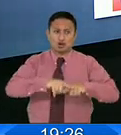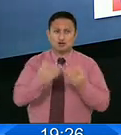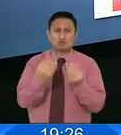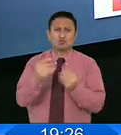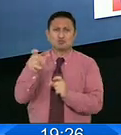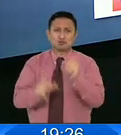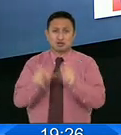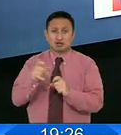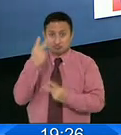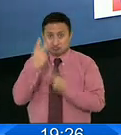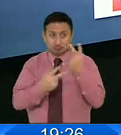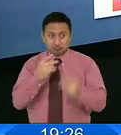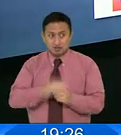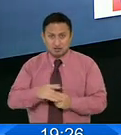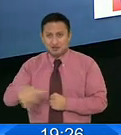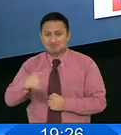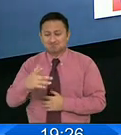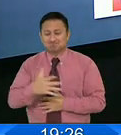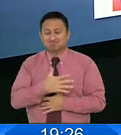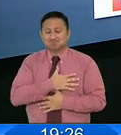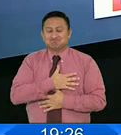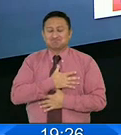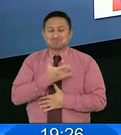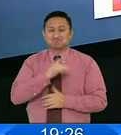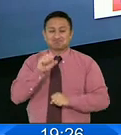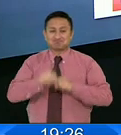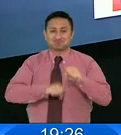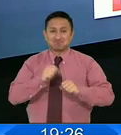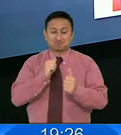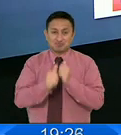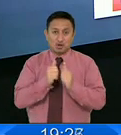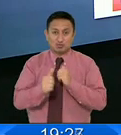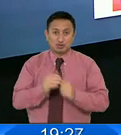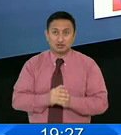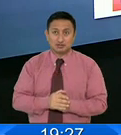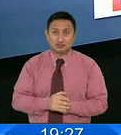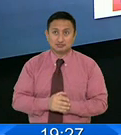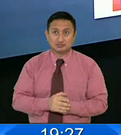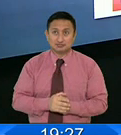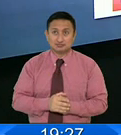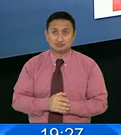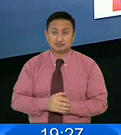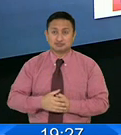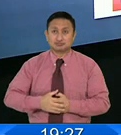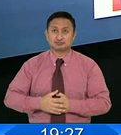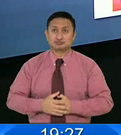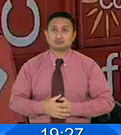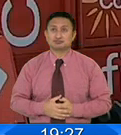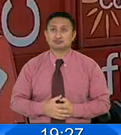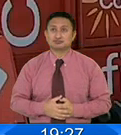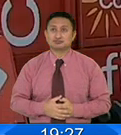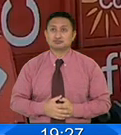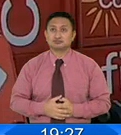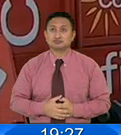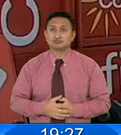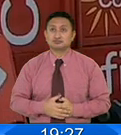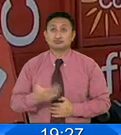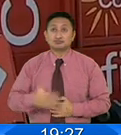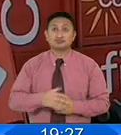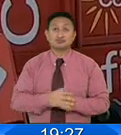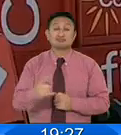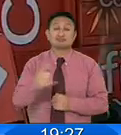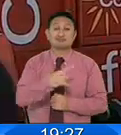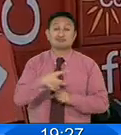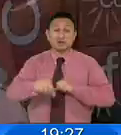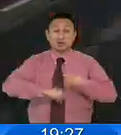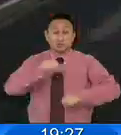buscan inspirarse más en el deporte catalogado como bandera del karting. Mientras Richard Carapaz lo entregaba todo